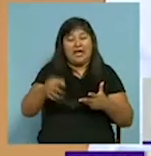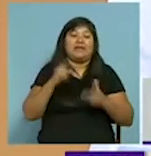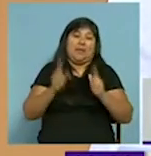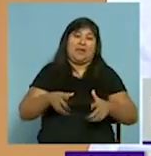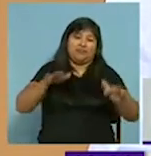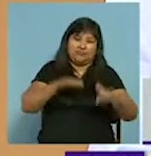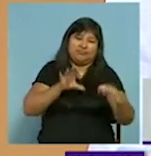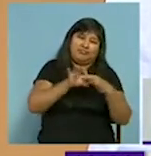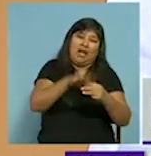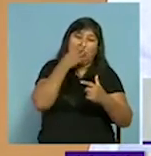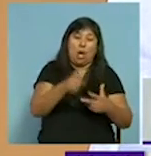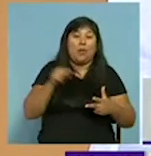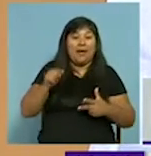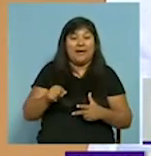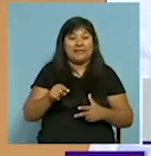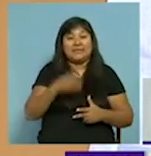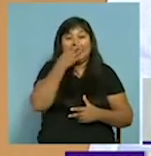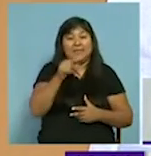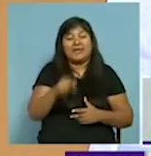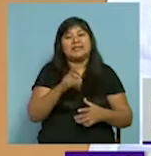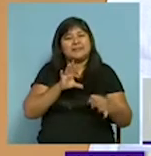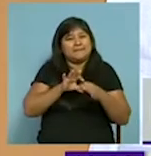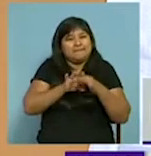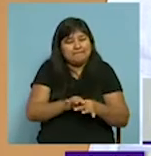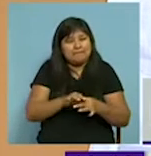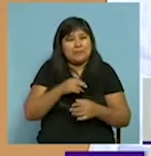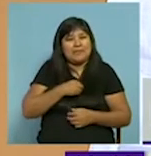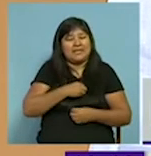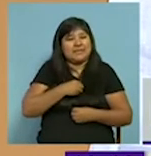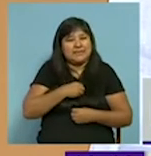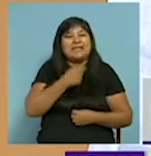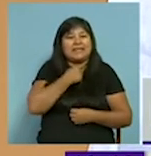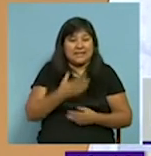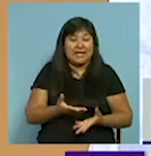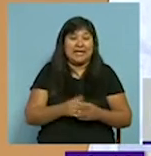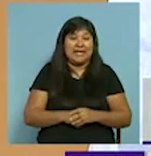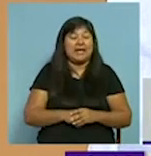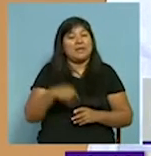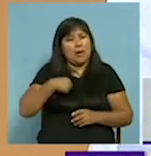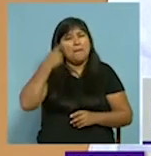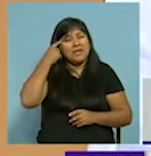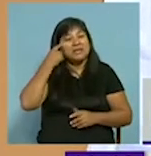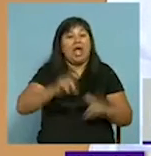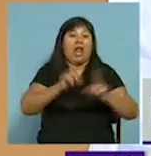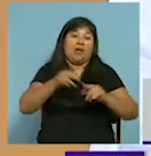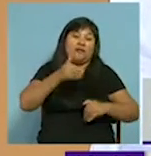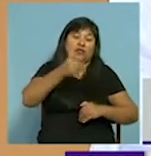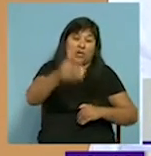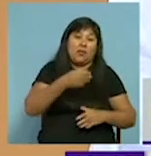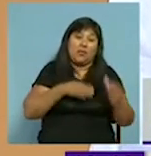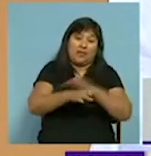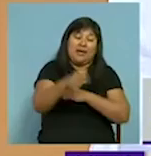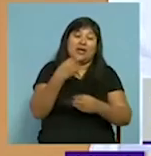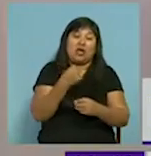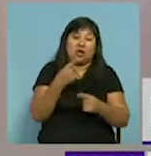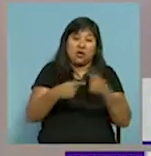luego no deja de ser siempre la materia pendiente o no no lo dejas de pensar que en algún momento puedes hacer cosas lindas